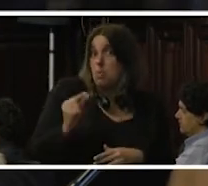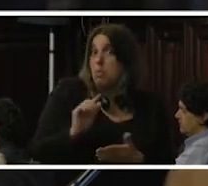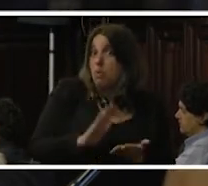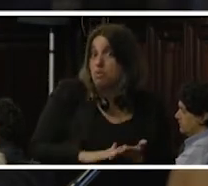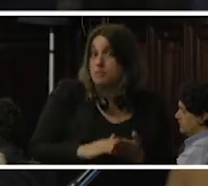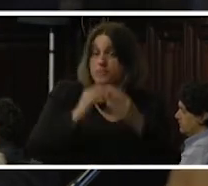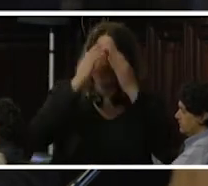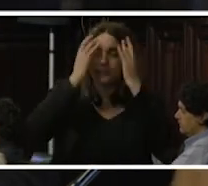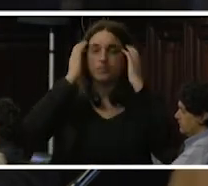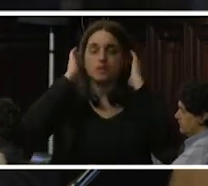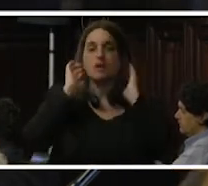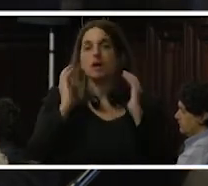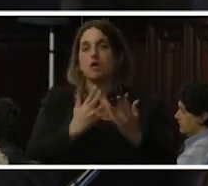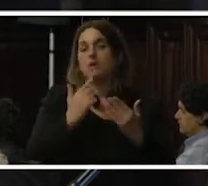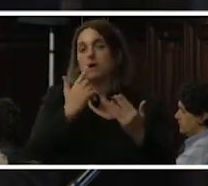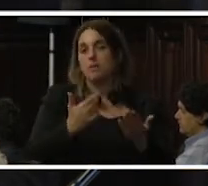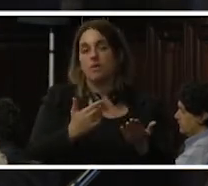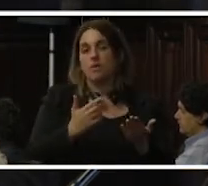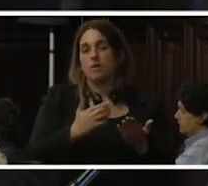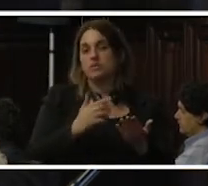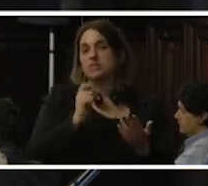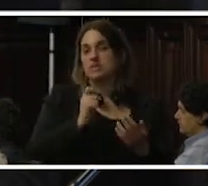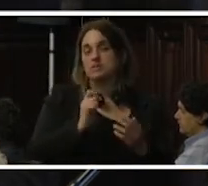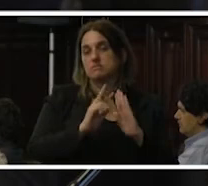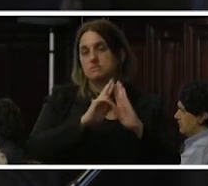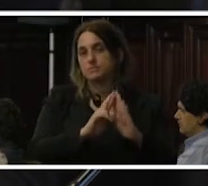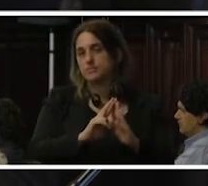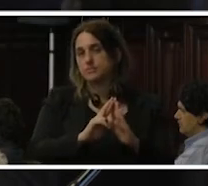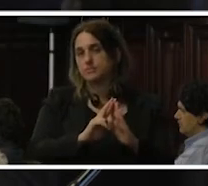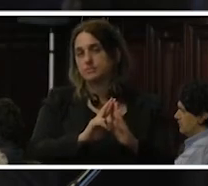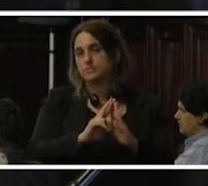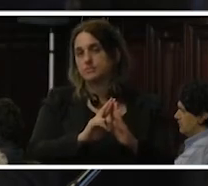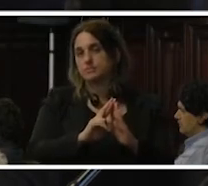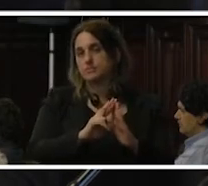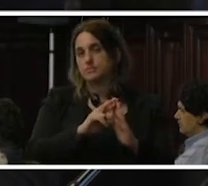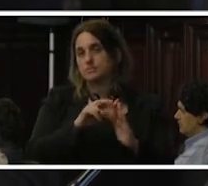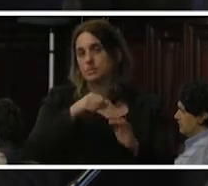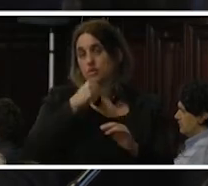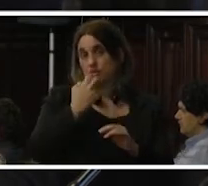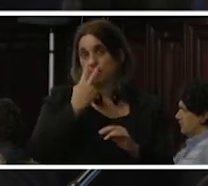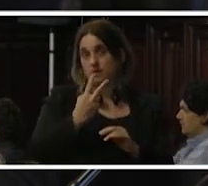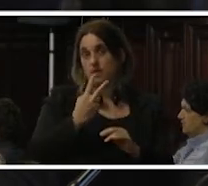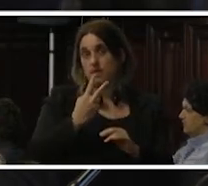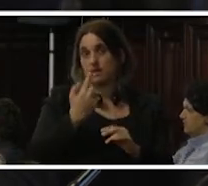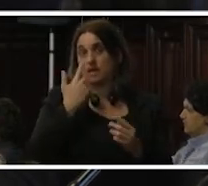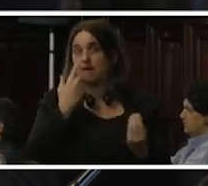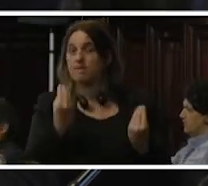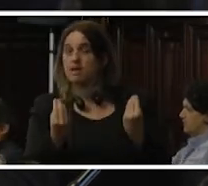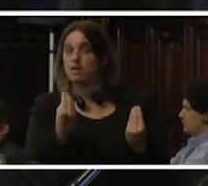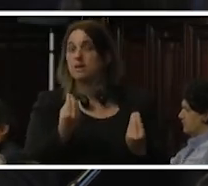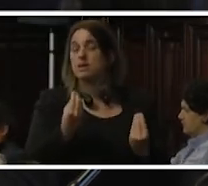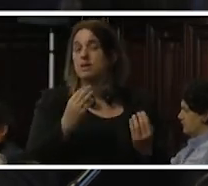Bien, vamos a darle la palabra, ustedes un poco verán cómo la usan, por un